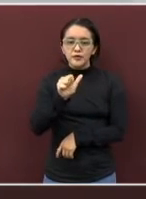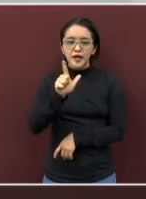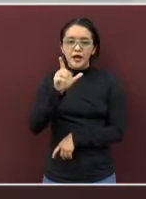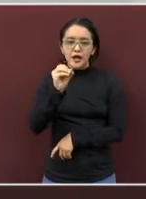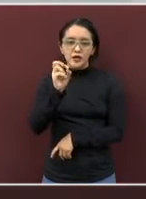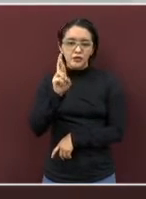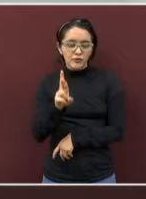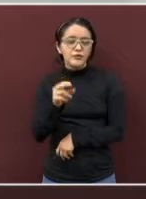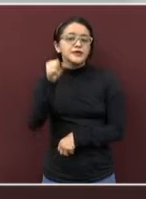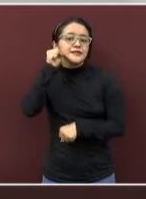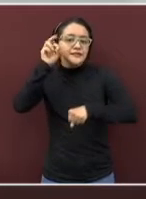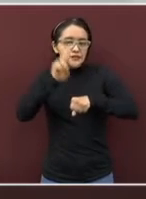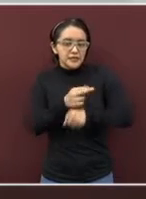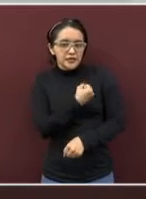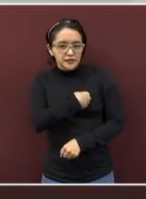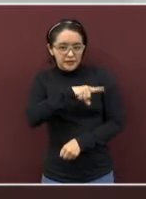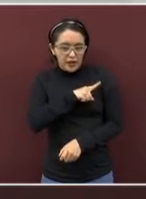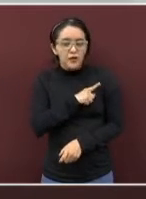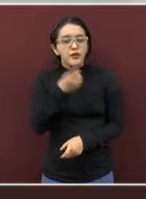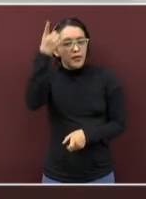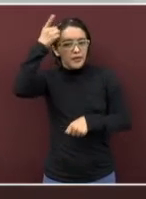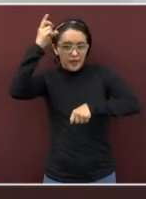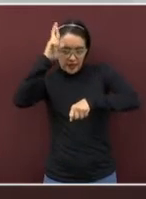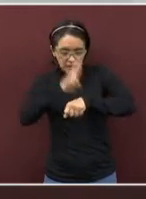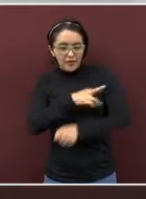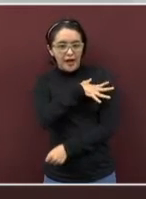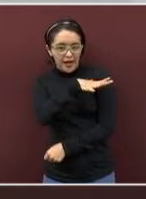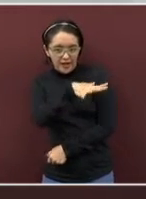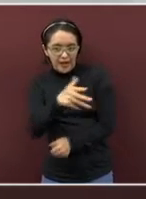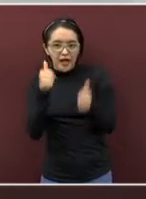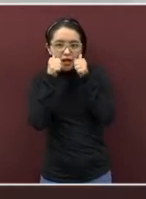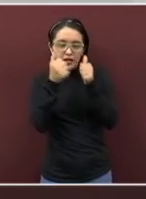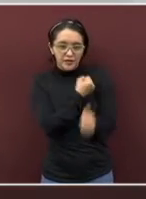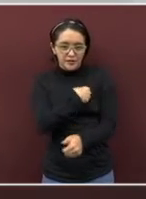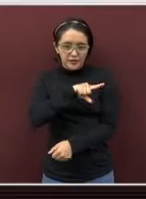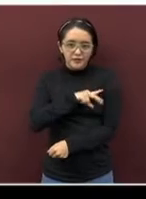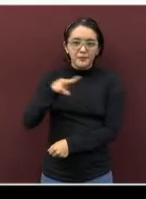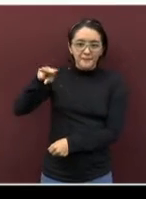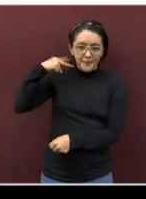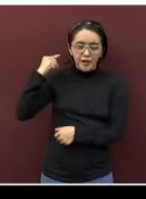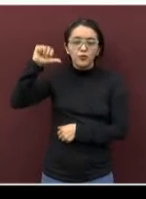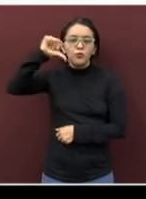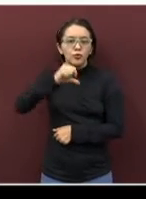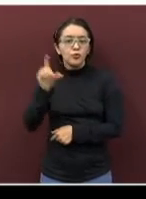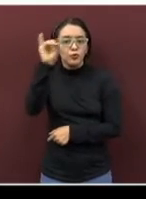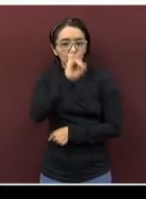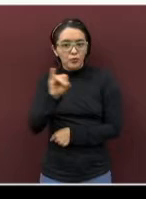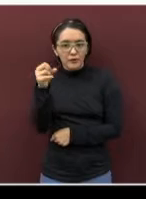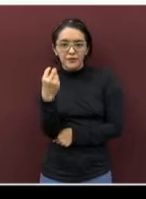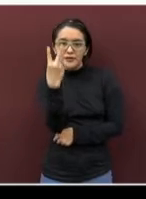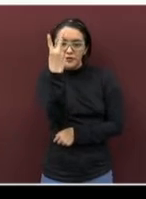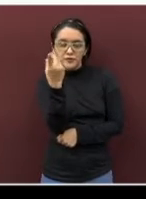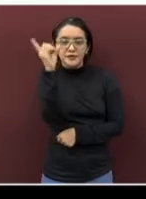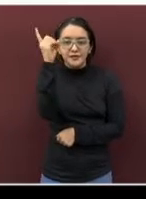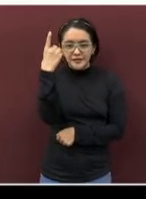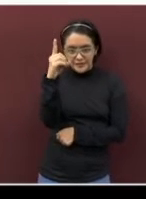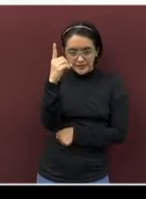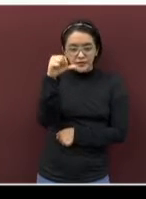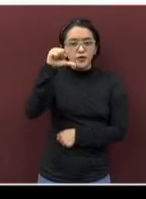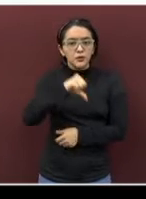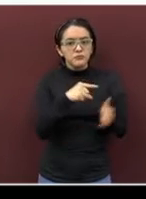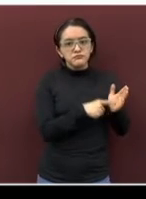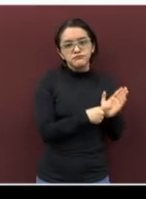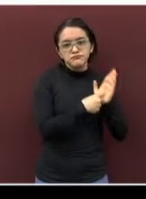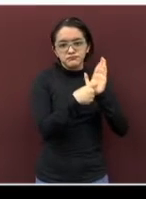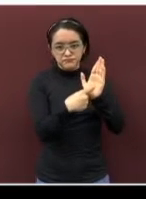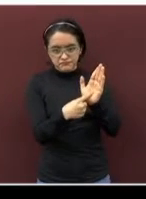y director general de los servicios de salud de veracruz el día de hoy jueves 2 de diciembre presentaremos a